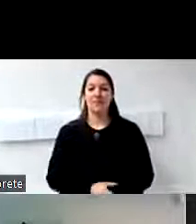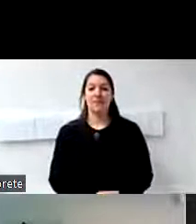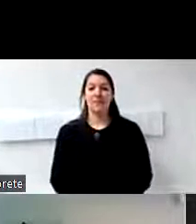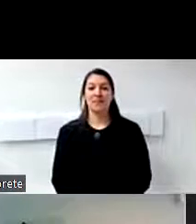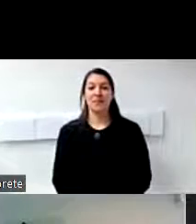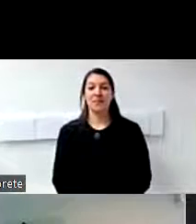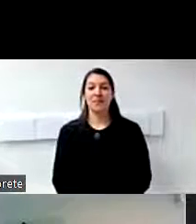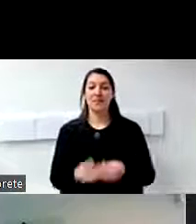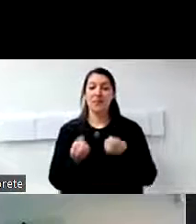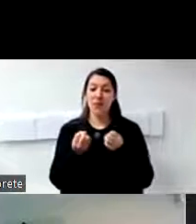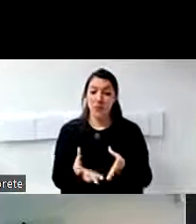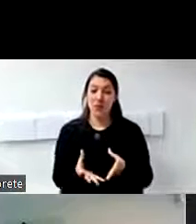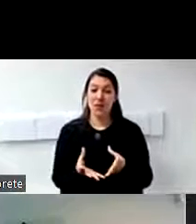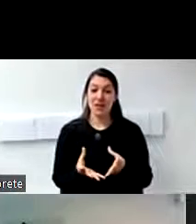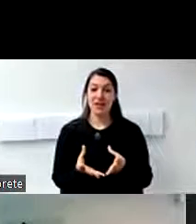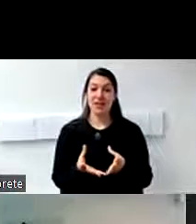Porque